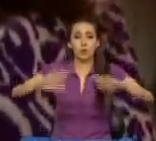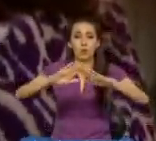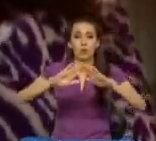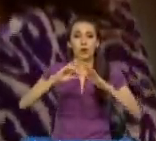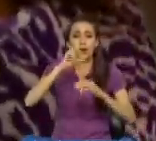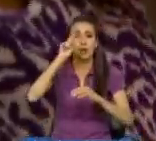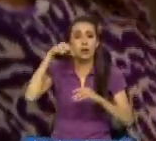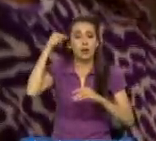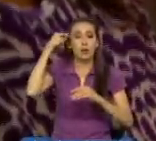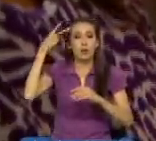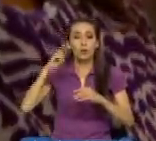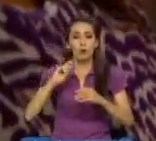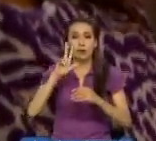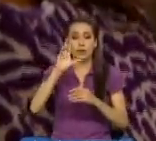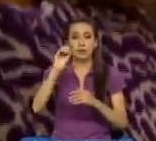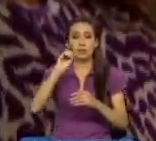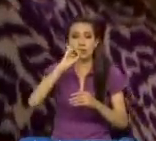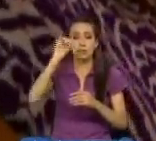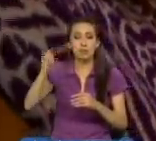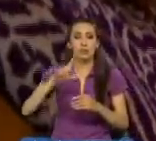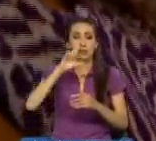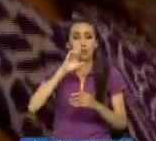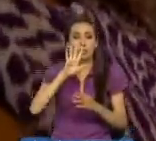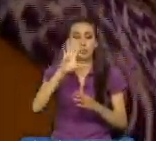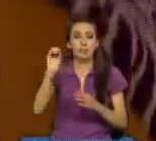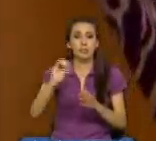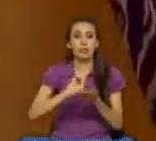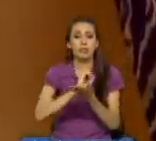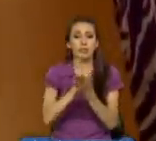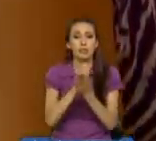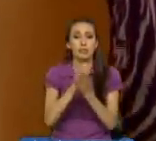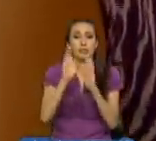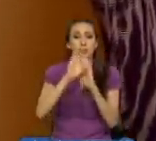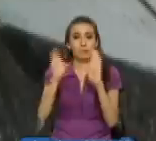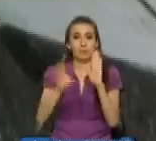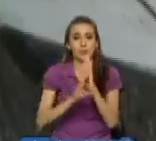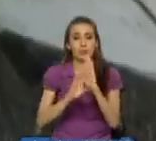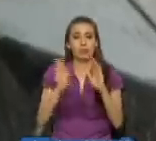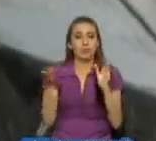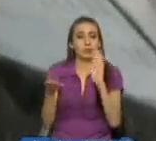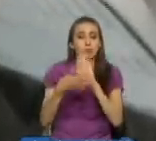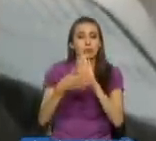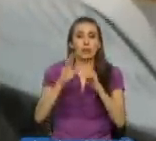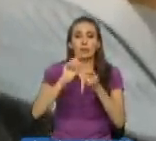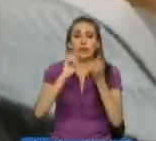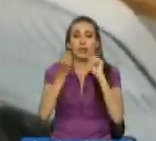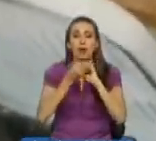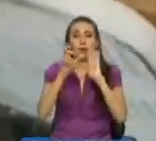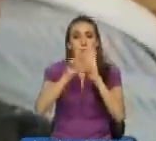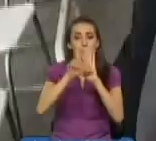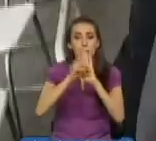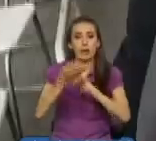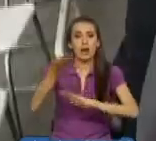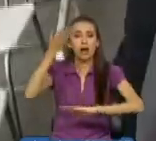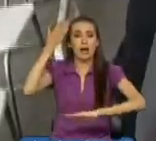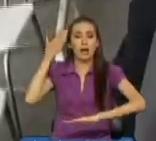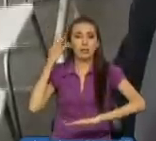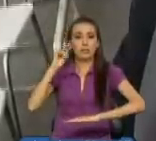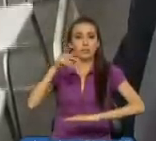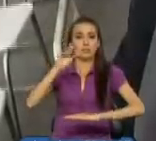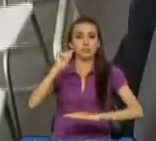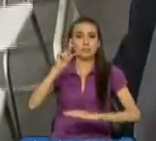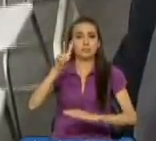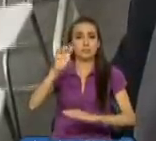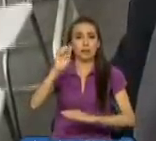venezolano espera este 30 de julio elegir a los 500 integrantes de una asamblea Constituyente que reforme a la Carta Magna que aprobó el régimen del fallecido Hugo Chávez